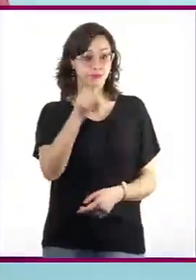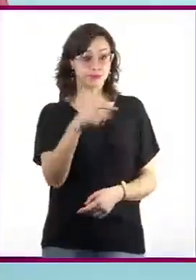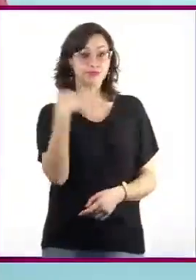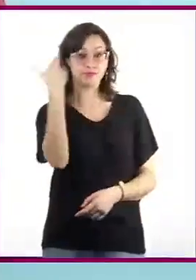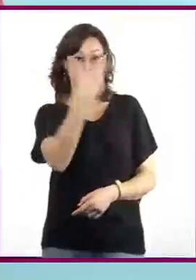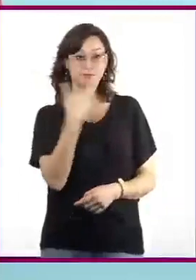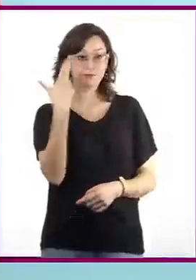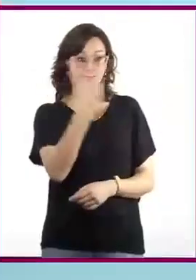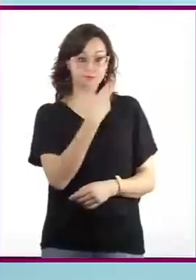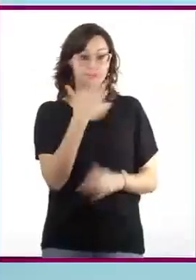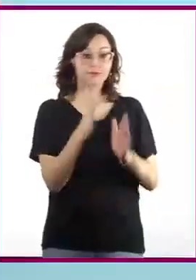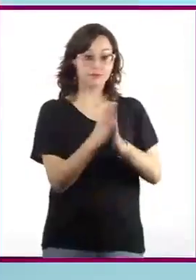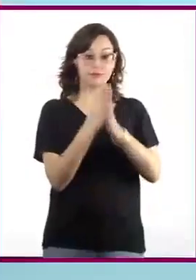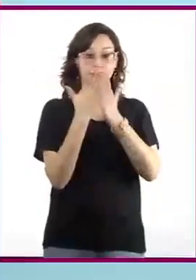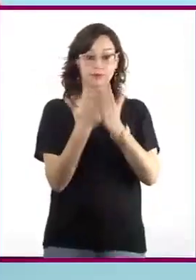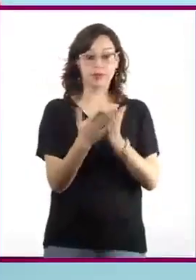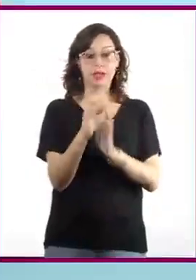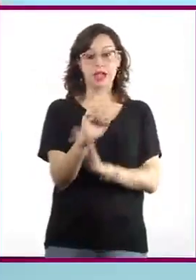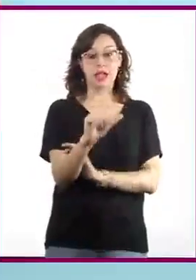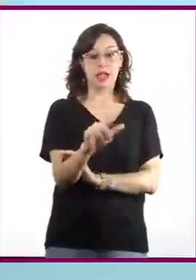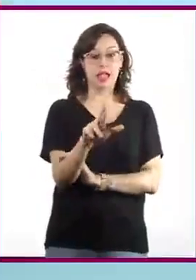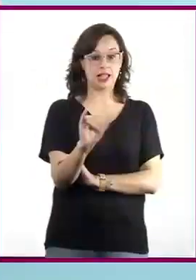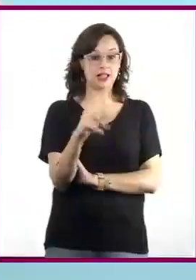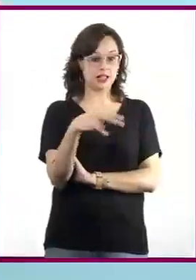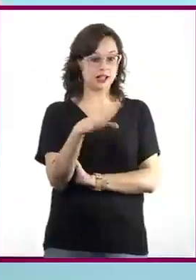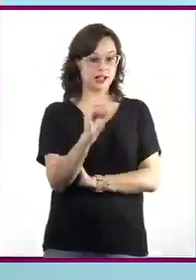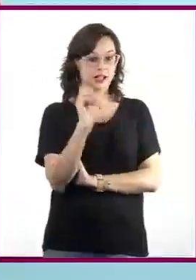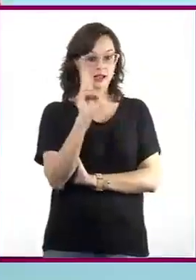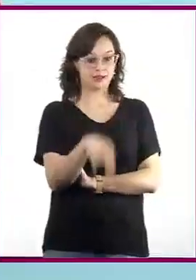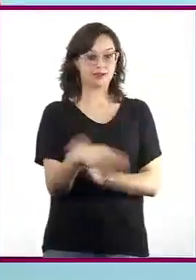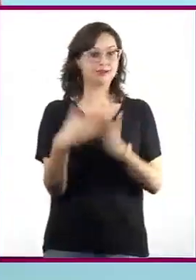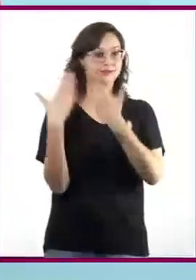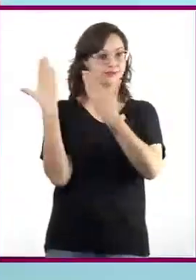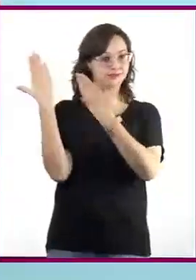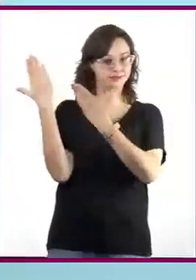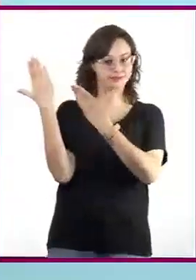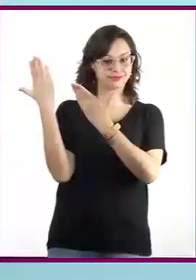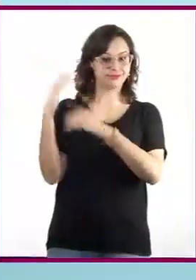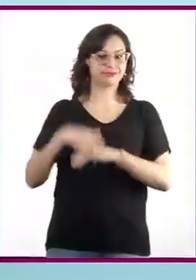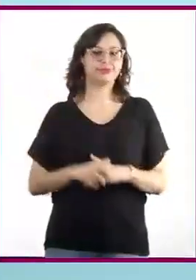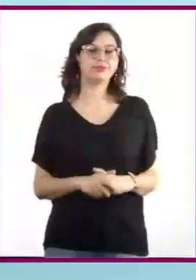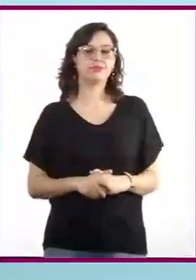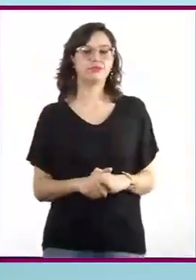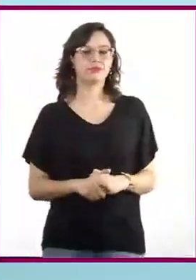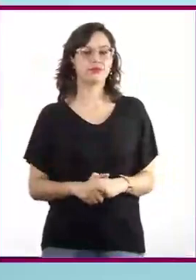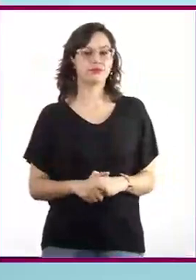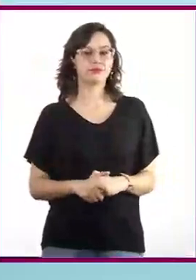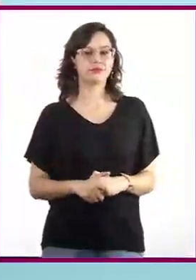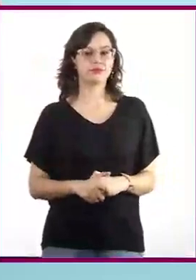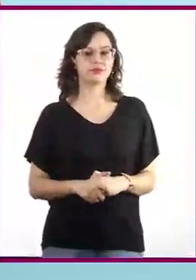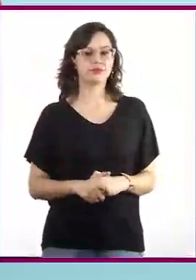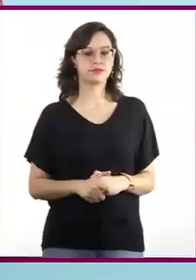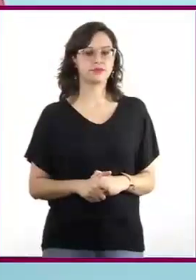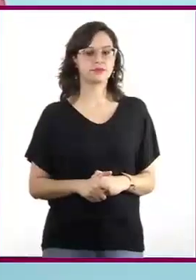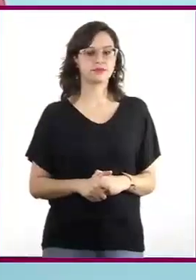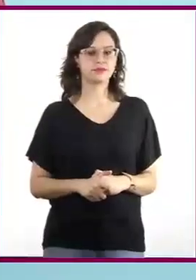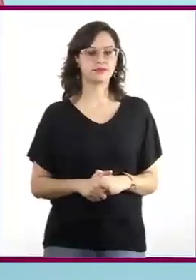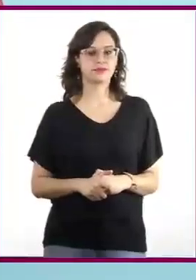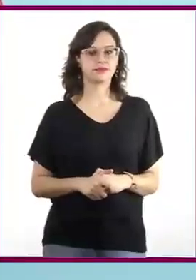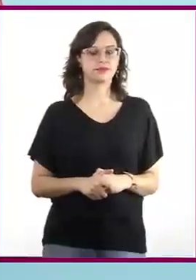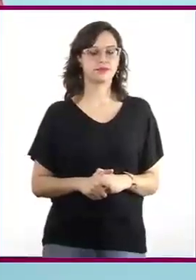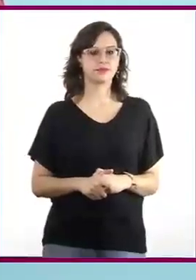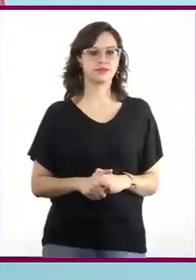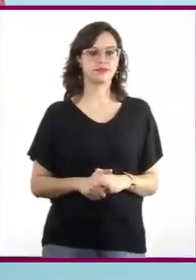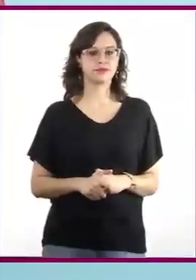en los libros del Rincón el libro Poesía Mexicana, antología esencial, compilada por el